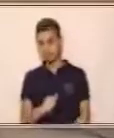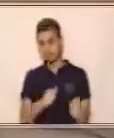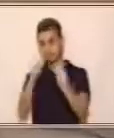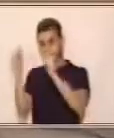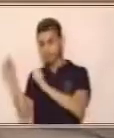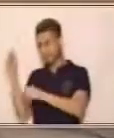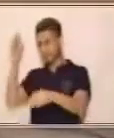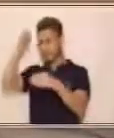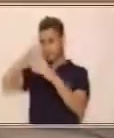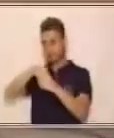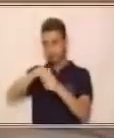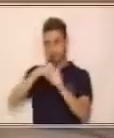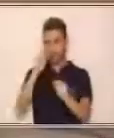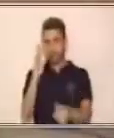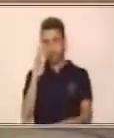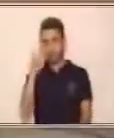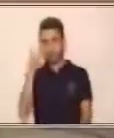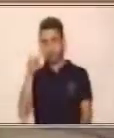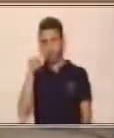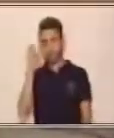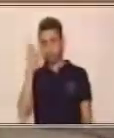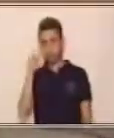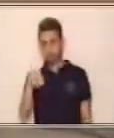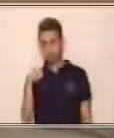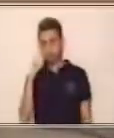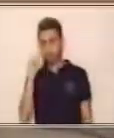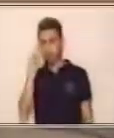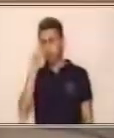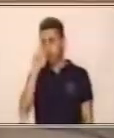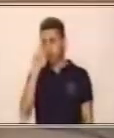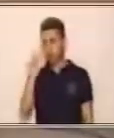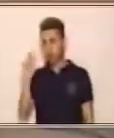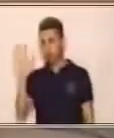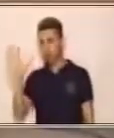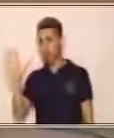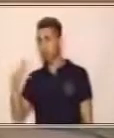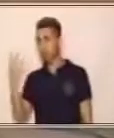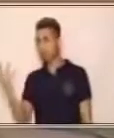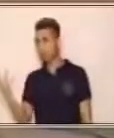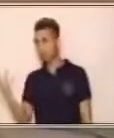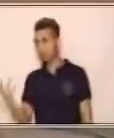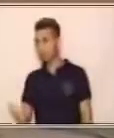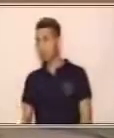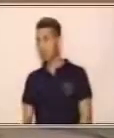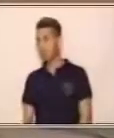y colocamos el 1.5. Nos vamos a